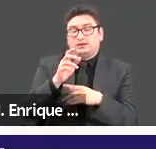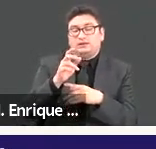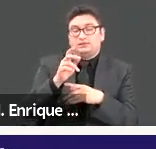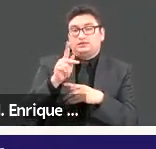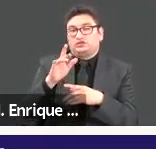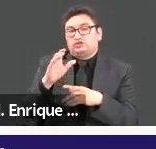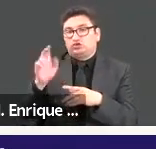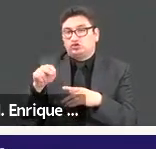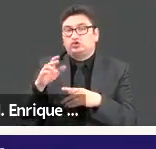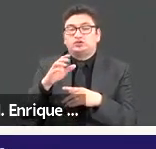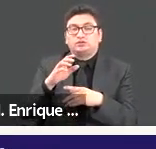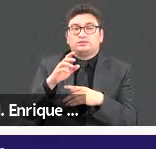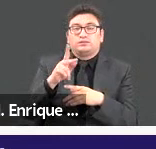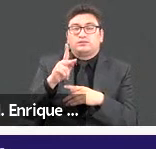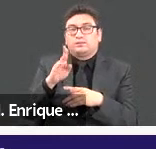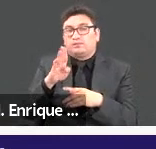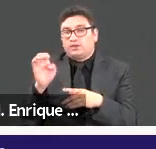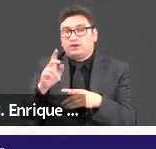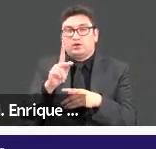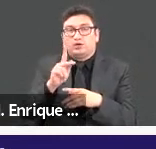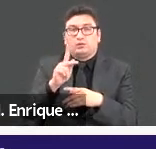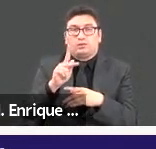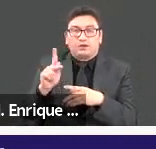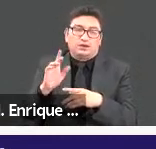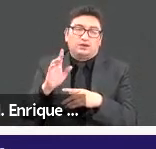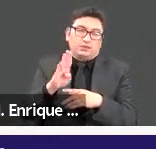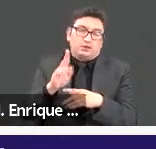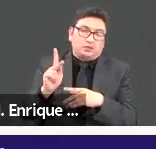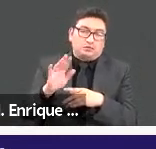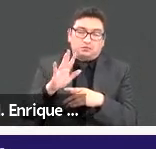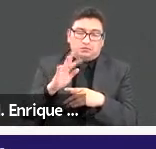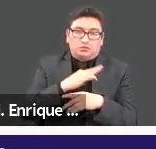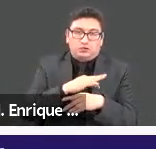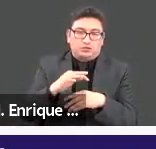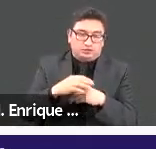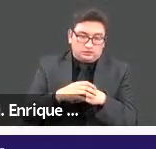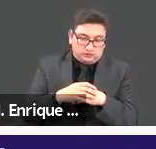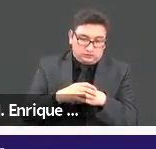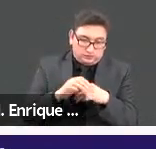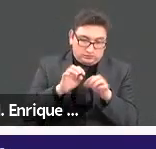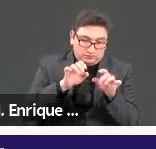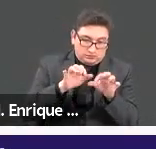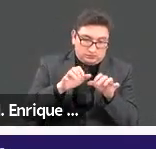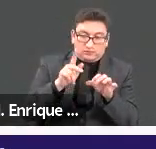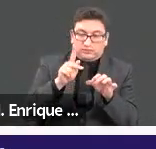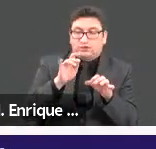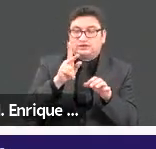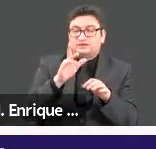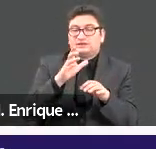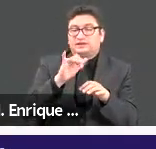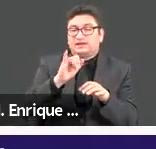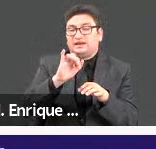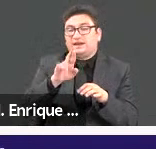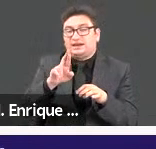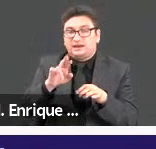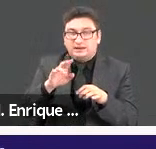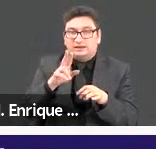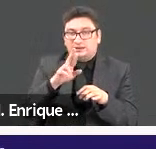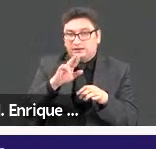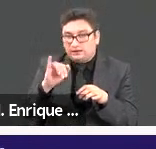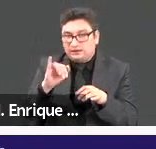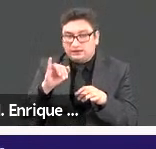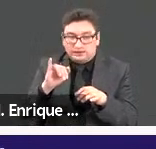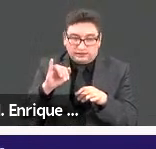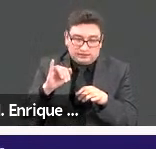ser con B o con P de Pedro. Entonces, escribimos nada más prescri y colocamos